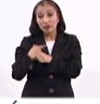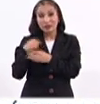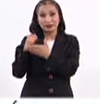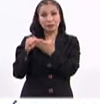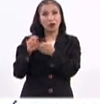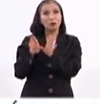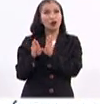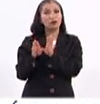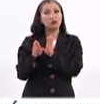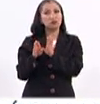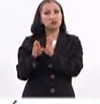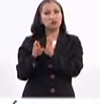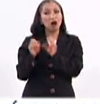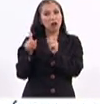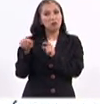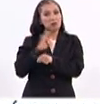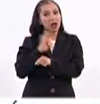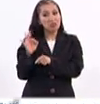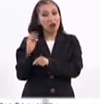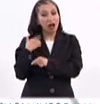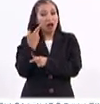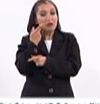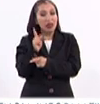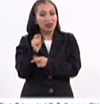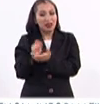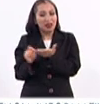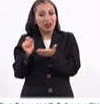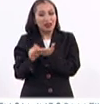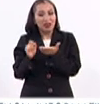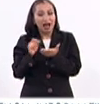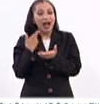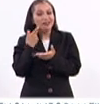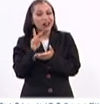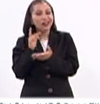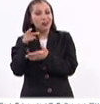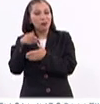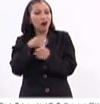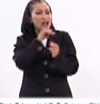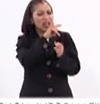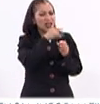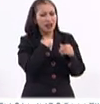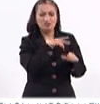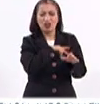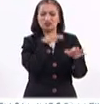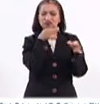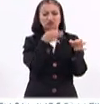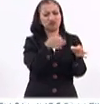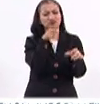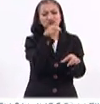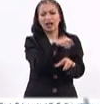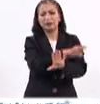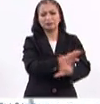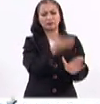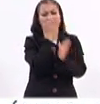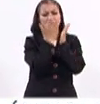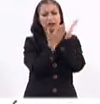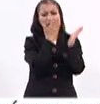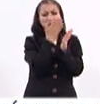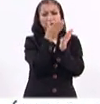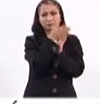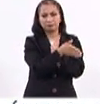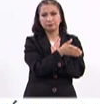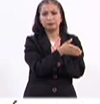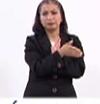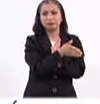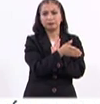es como, oye, aquí puedo aplicarlo. En ese momento dijiste, yo me voy a una ingeniería, es lo mío, y decidiste estudiar